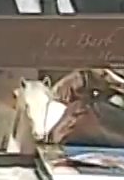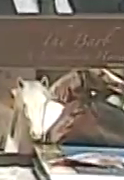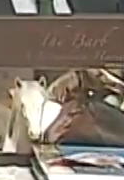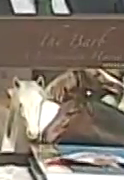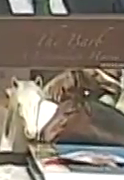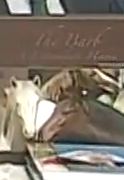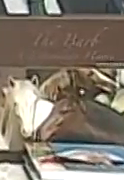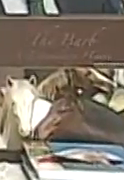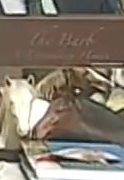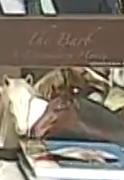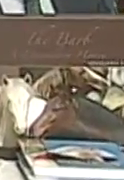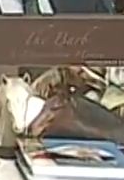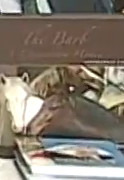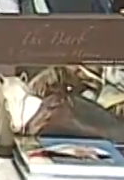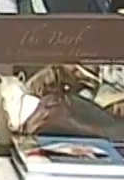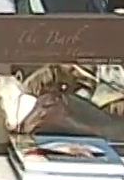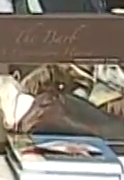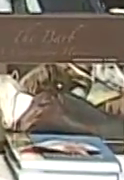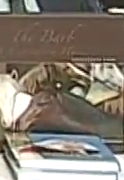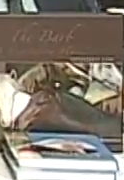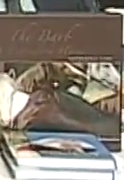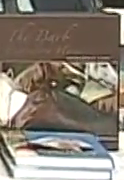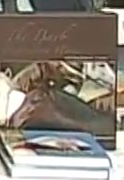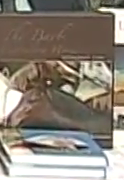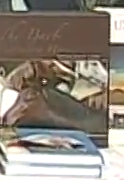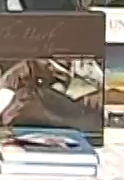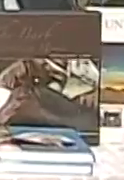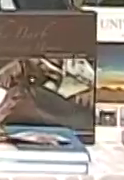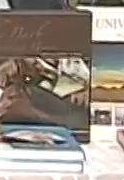La Semana de África, porque ellos...